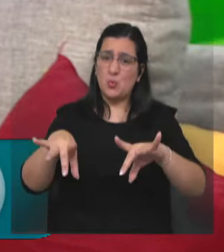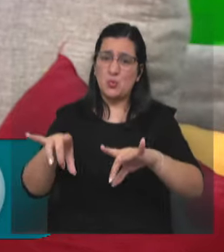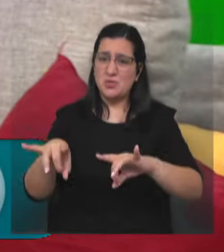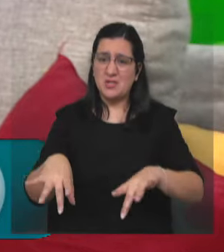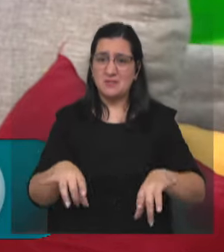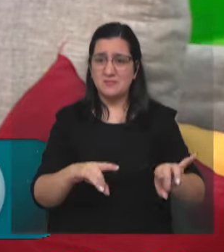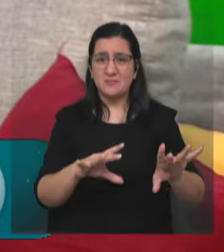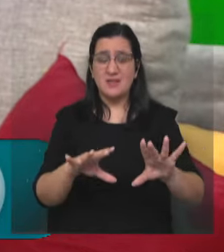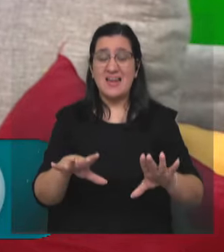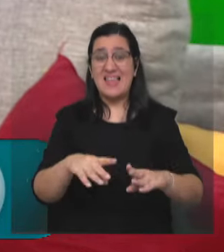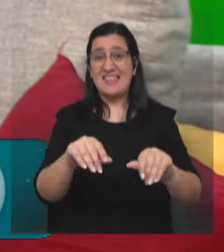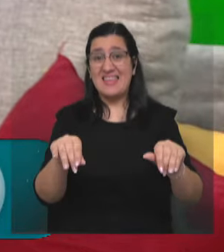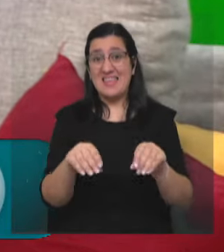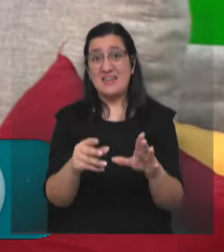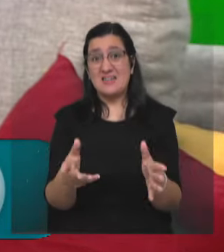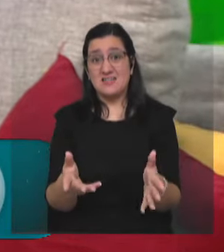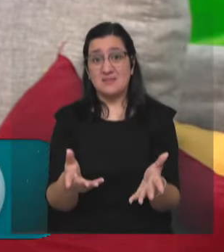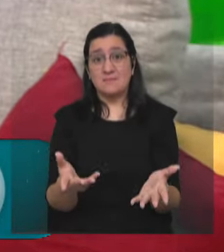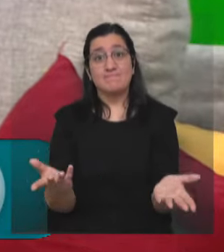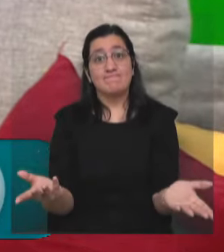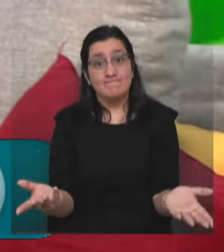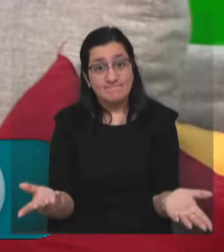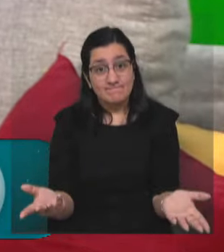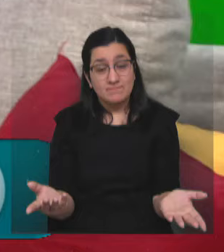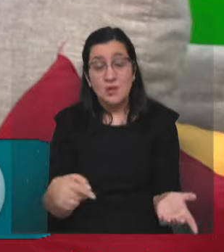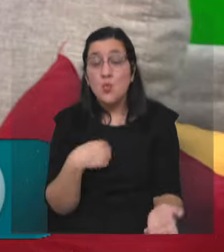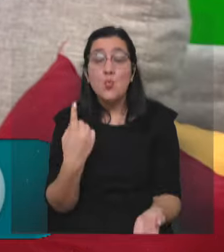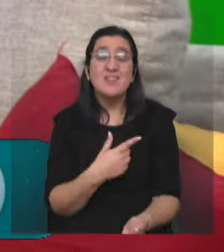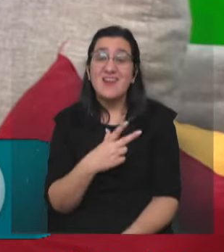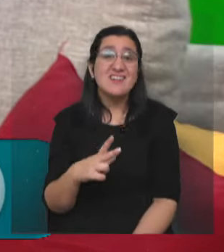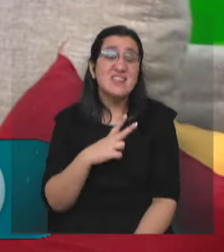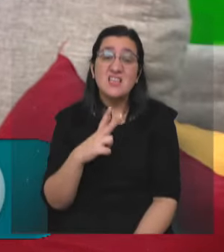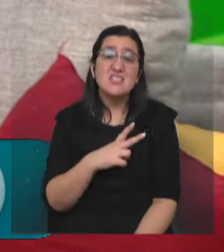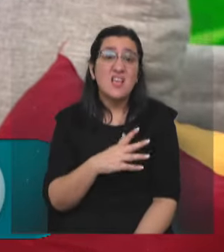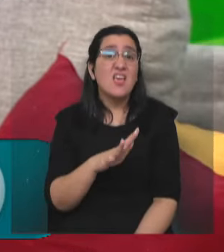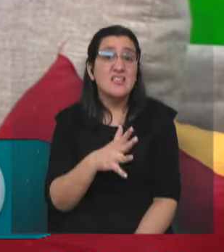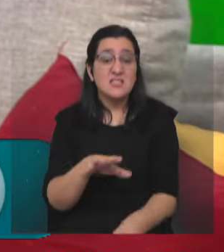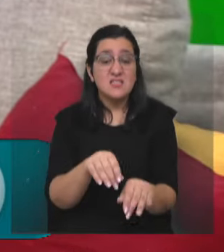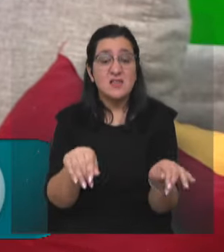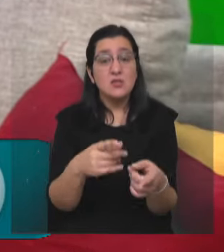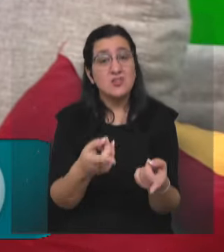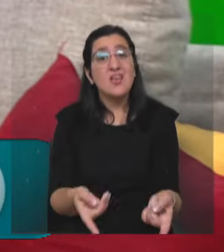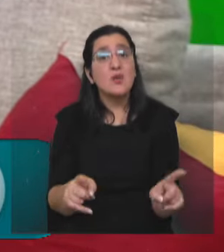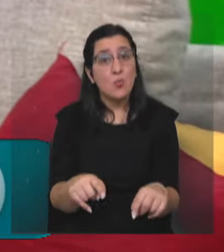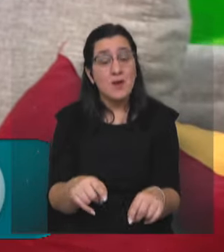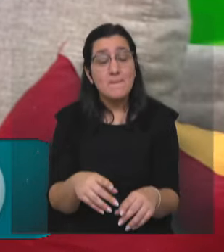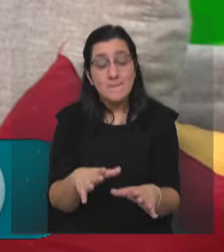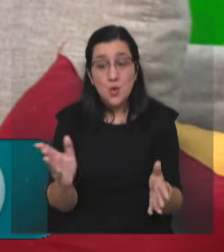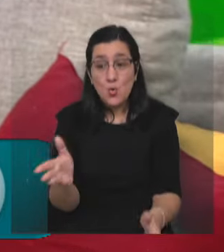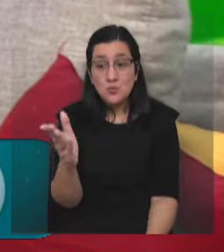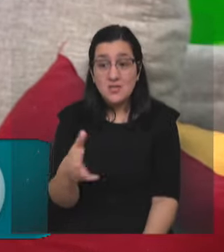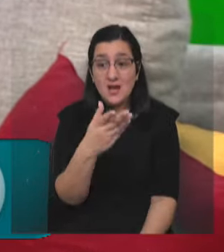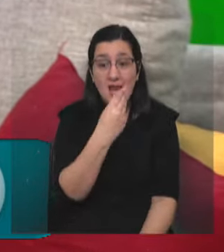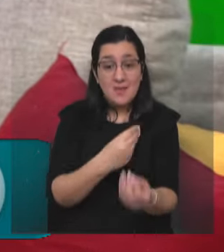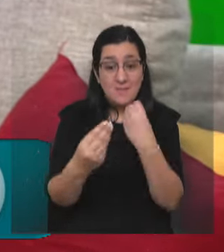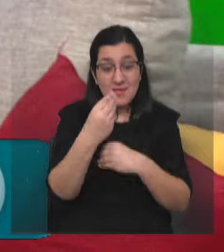es realmente la gran riqueza que tenemos. Entonces, recuperar esa posibilidad de producir alimentos de